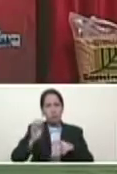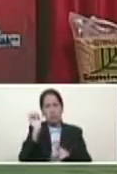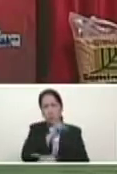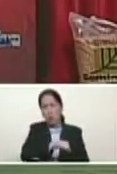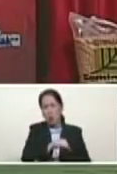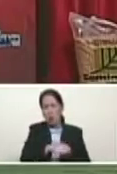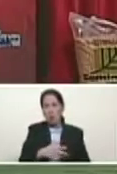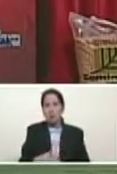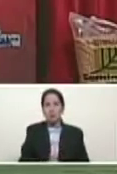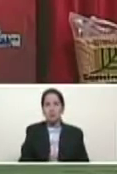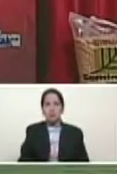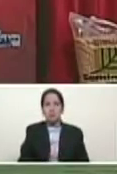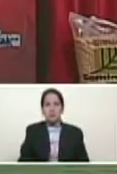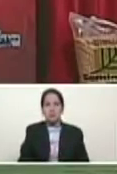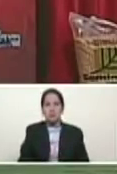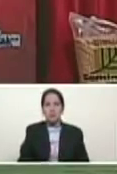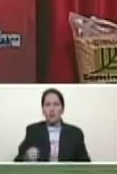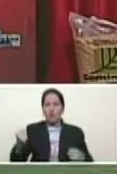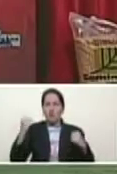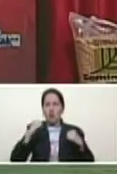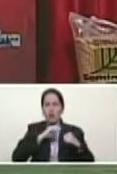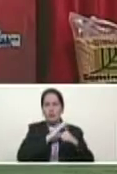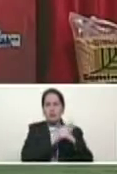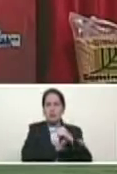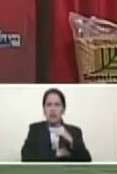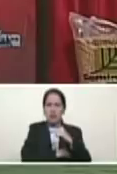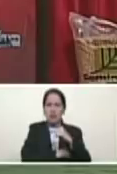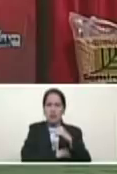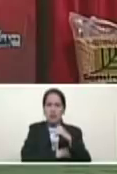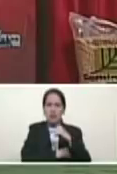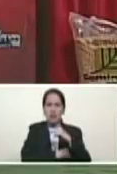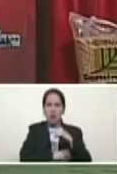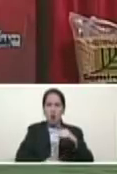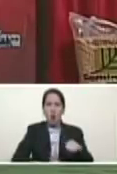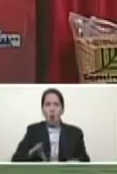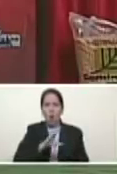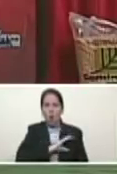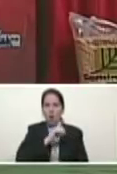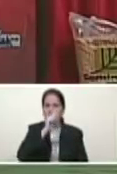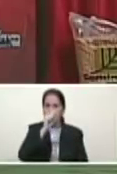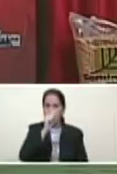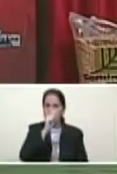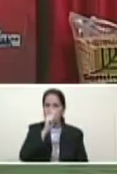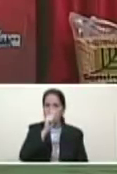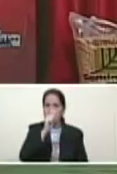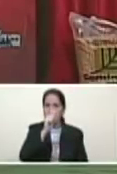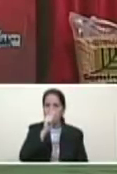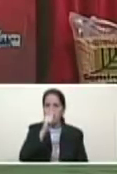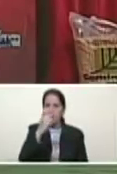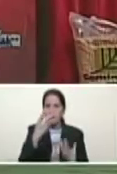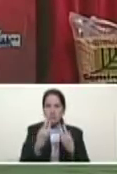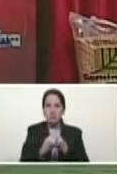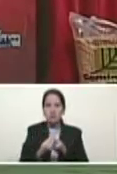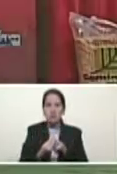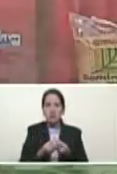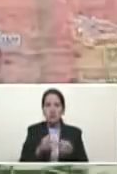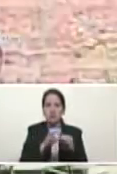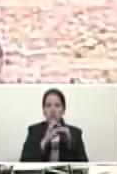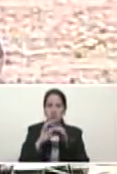derrotamos con la fuerza constitucional, con la cohesión y la unión